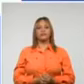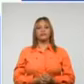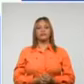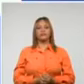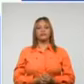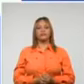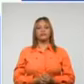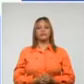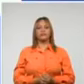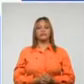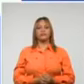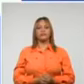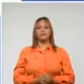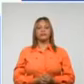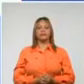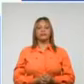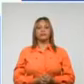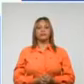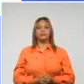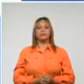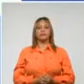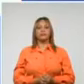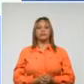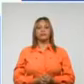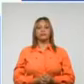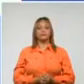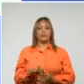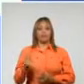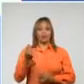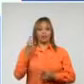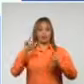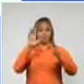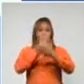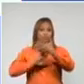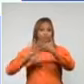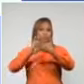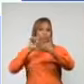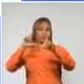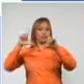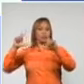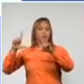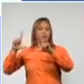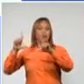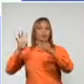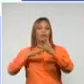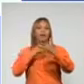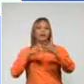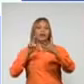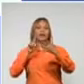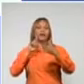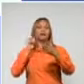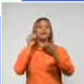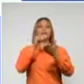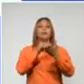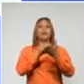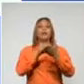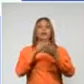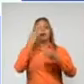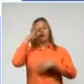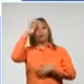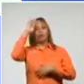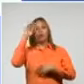Romero, que en uno de ellos se pone la región de Cuba con mayor